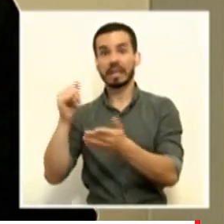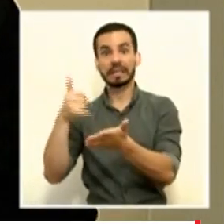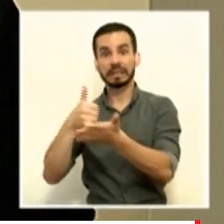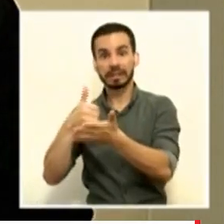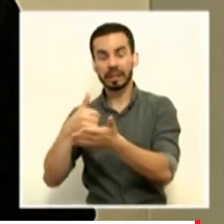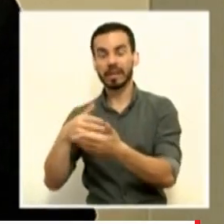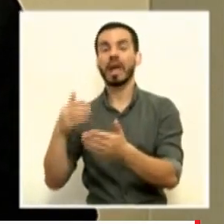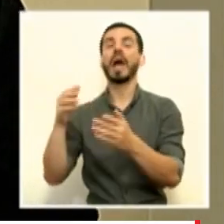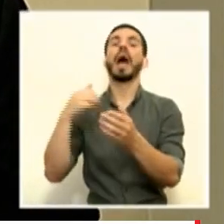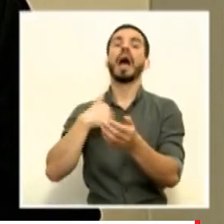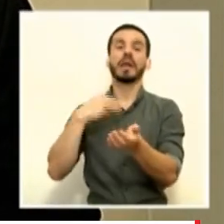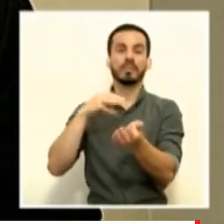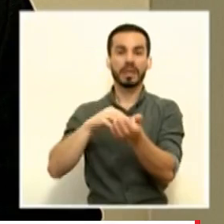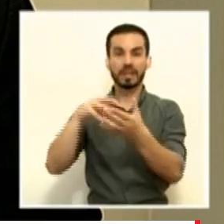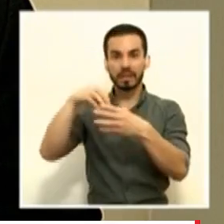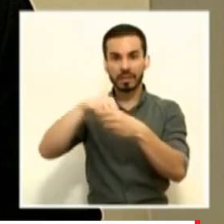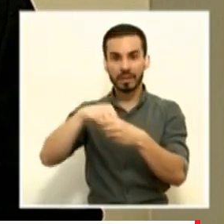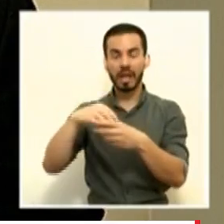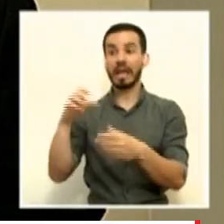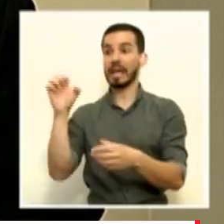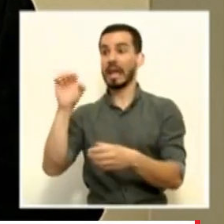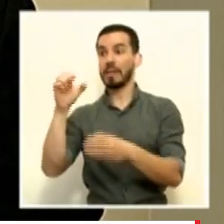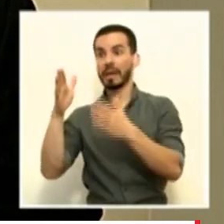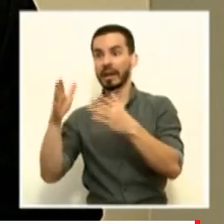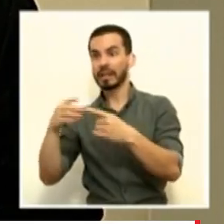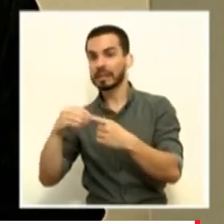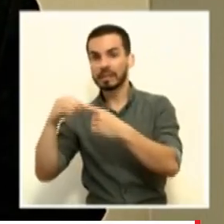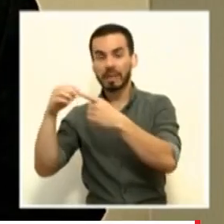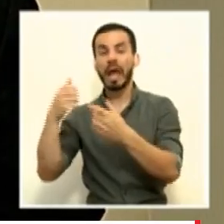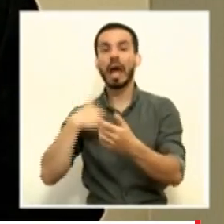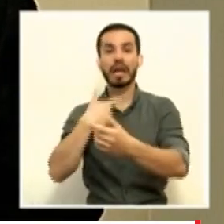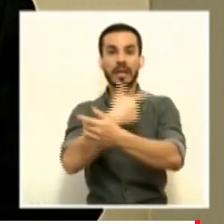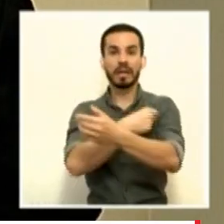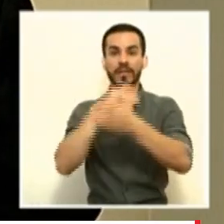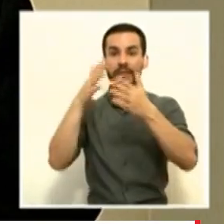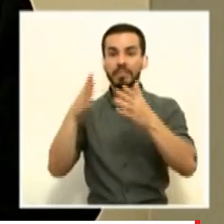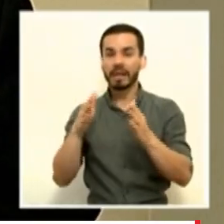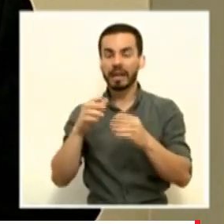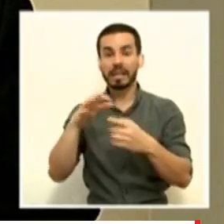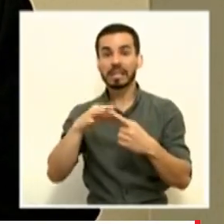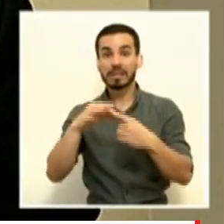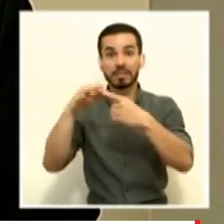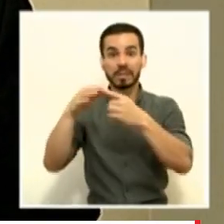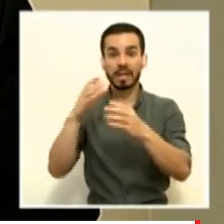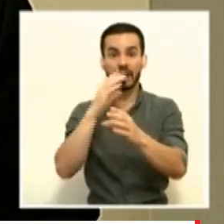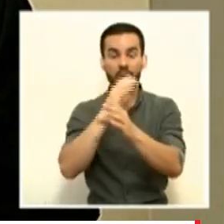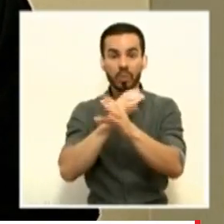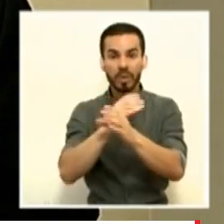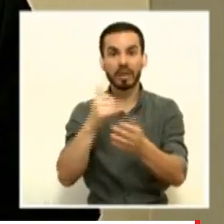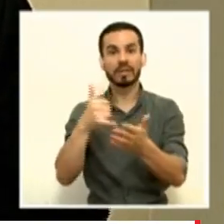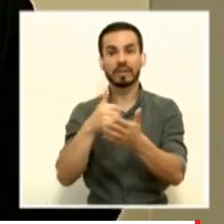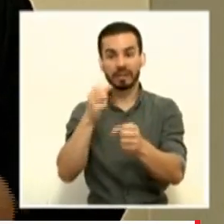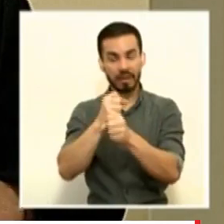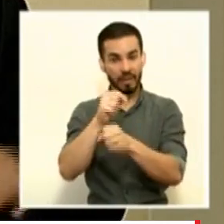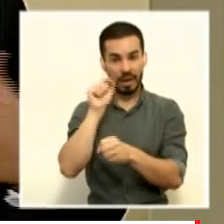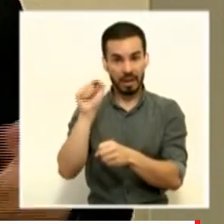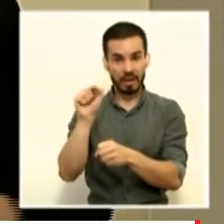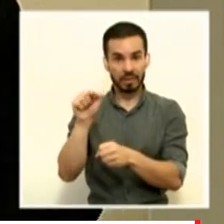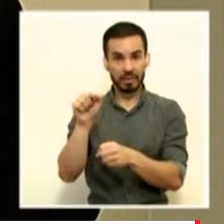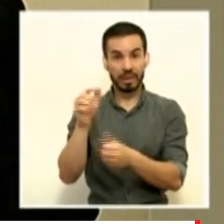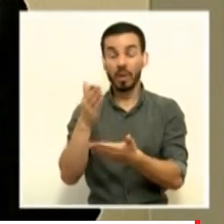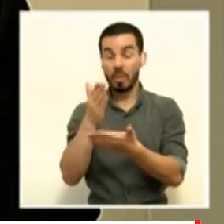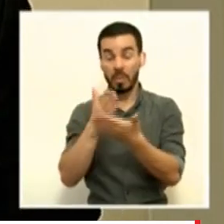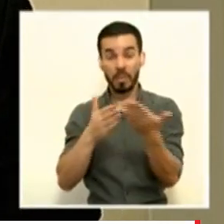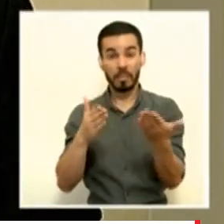médicos internistas trabajando, hay emergenciólogos, hay enfermeras especialistas en cuidados intensivos trabajando ahí, y